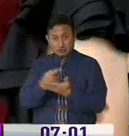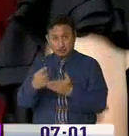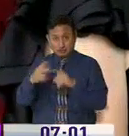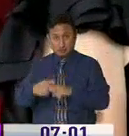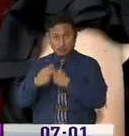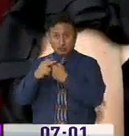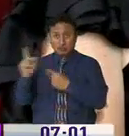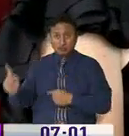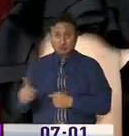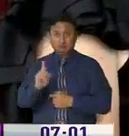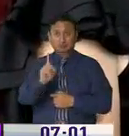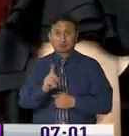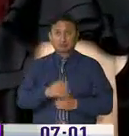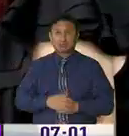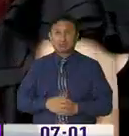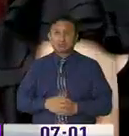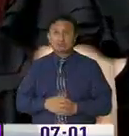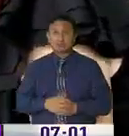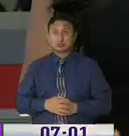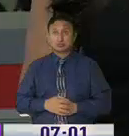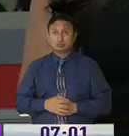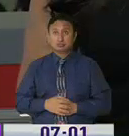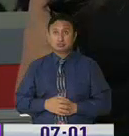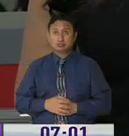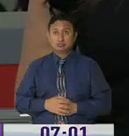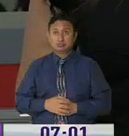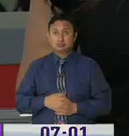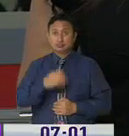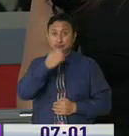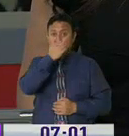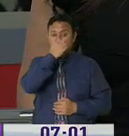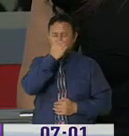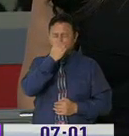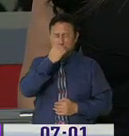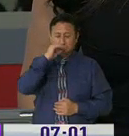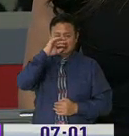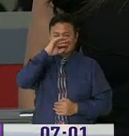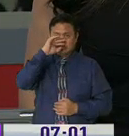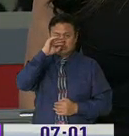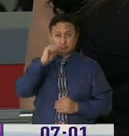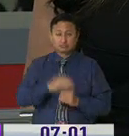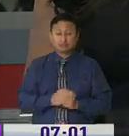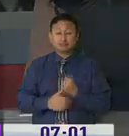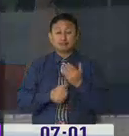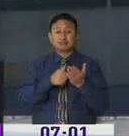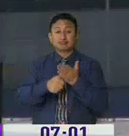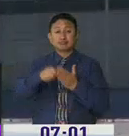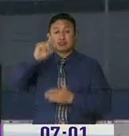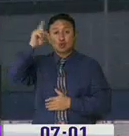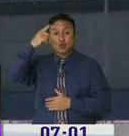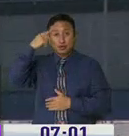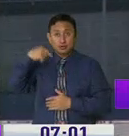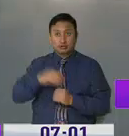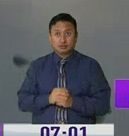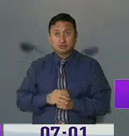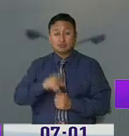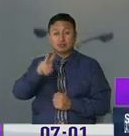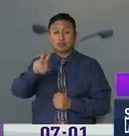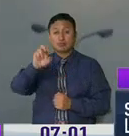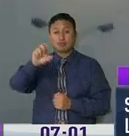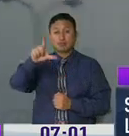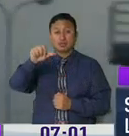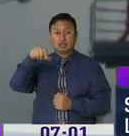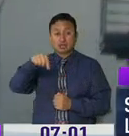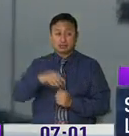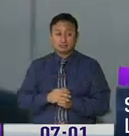Valeria Navarro. Y la ministra de Gobierno, Alexandra Vela, indicó que se analiza la situación de seguridad del país